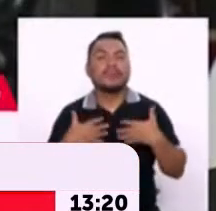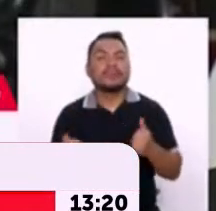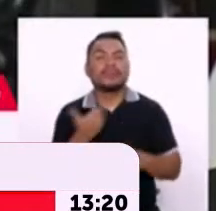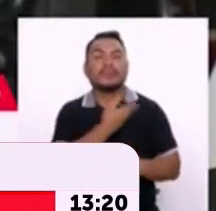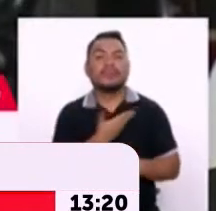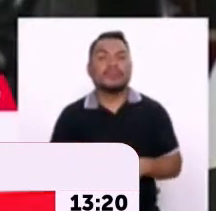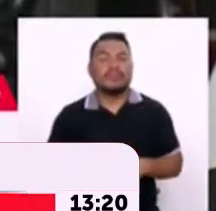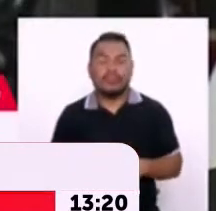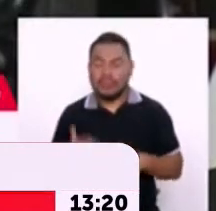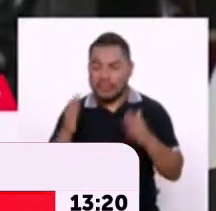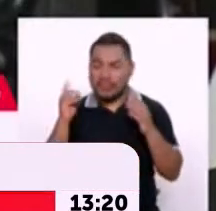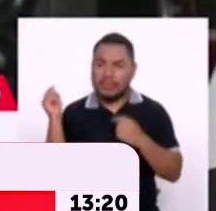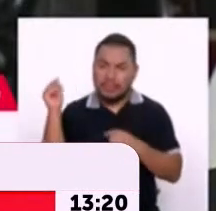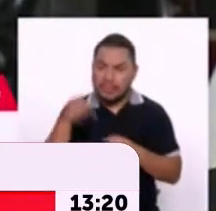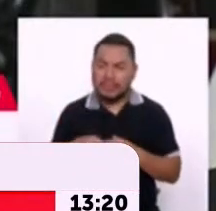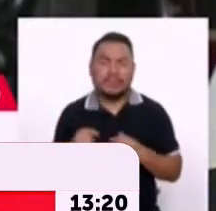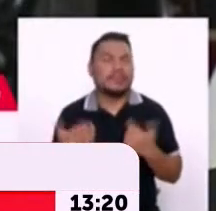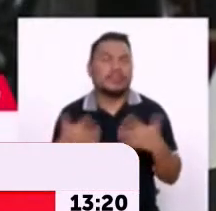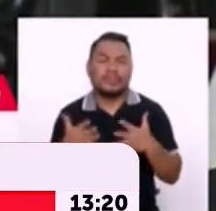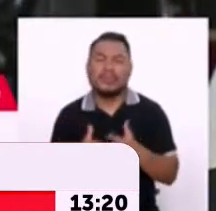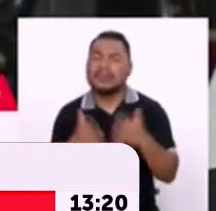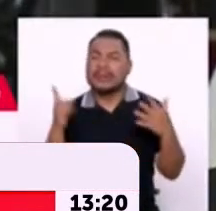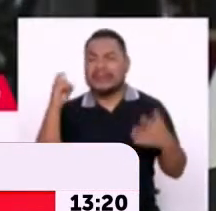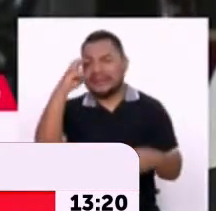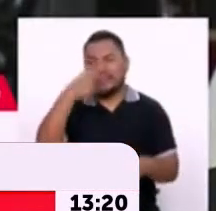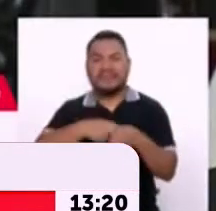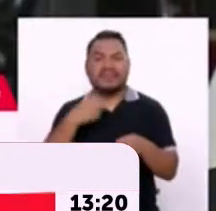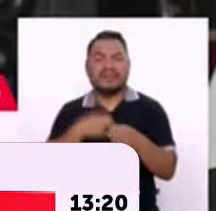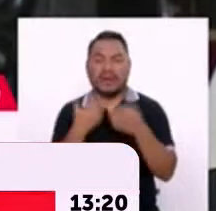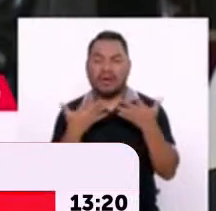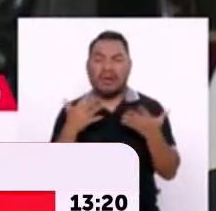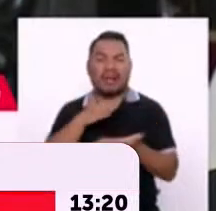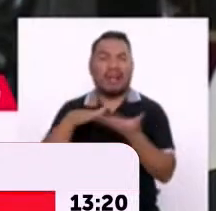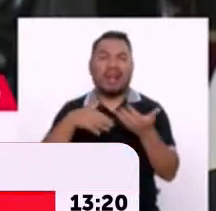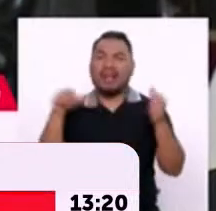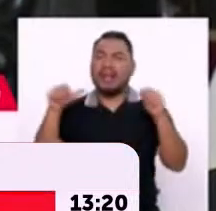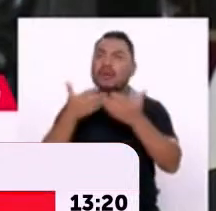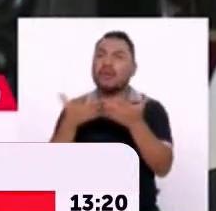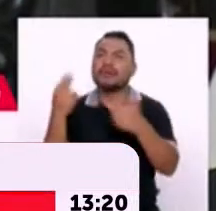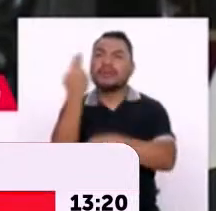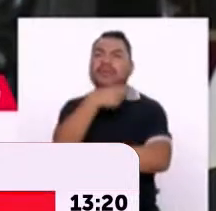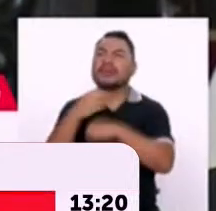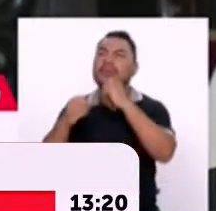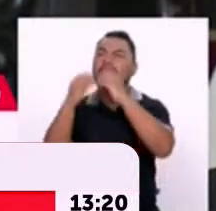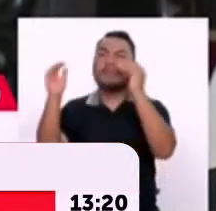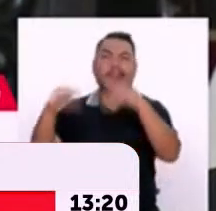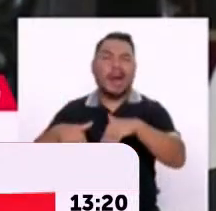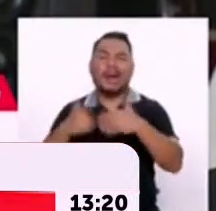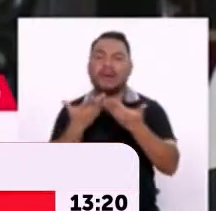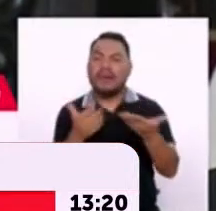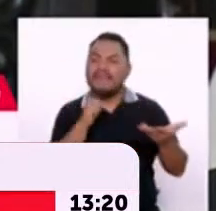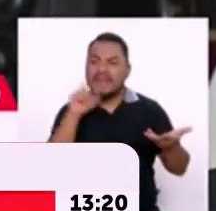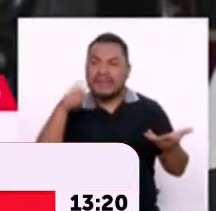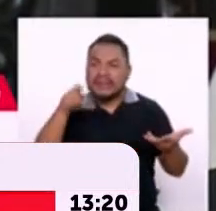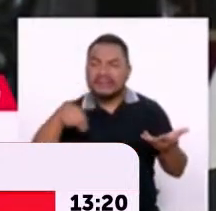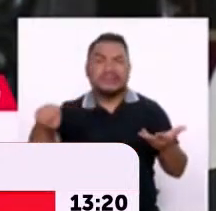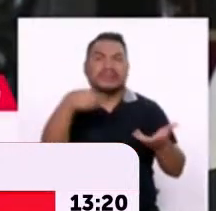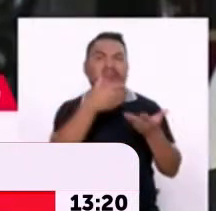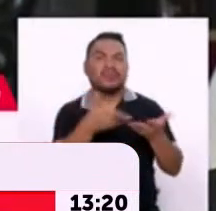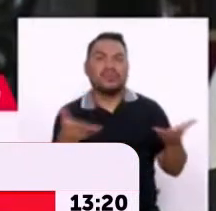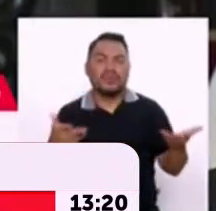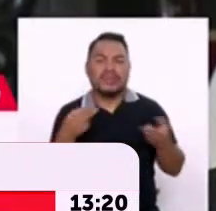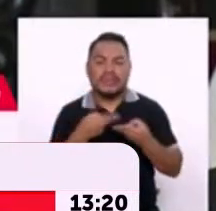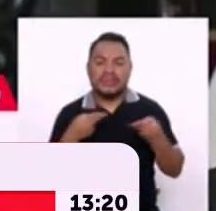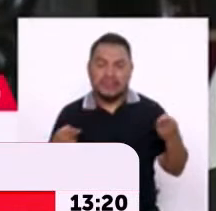pública totalmente con deficiencia de recursos humanos, equipamiento, inmobiliarios,